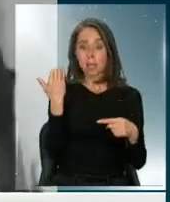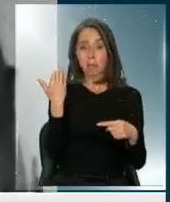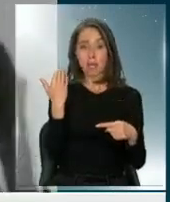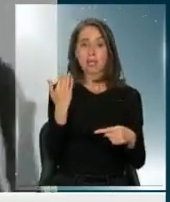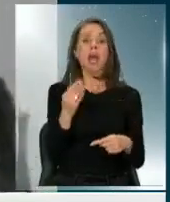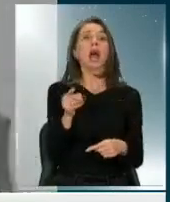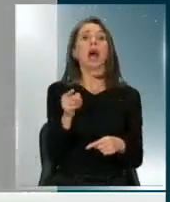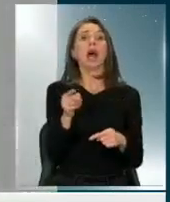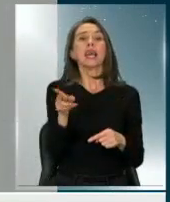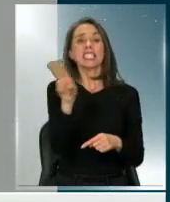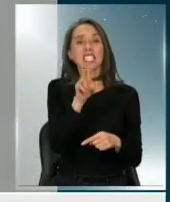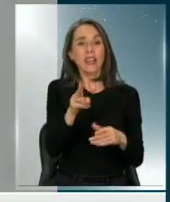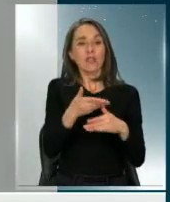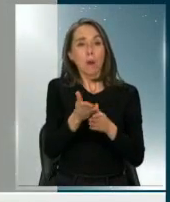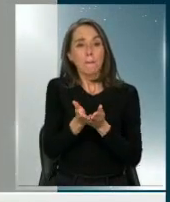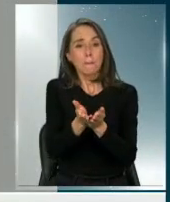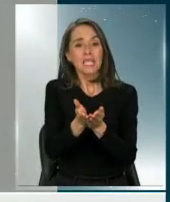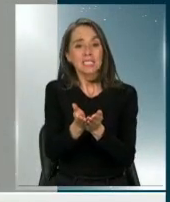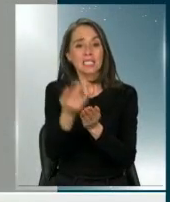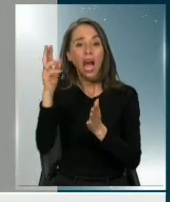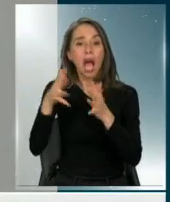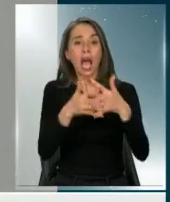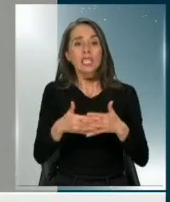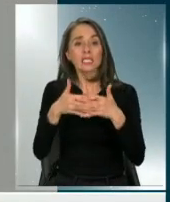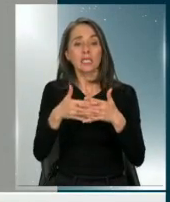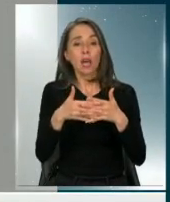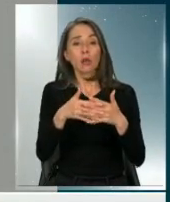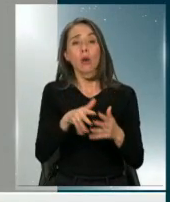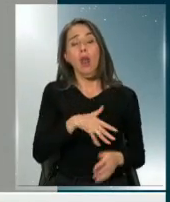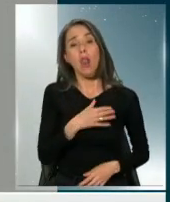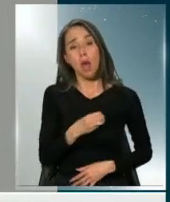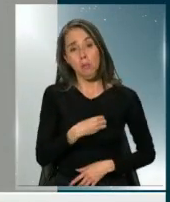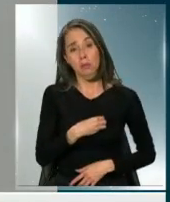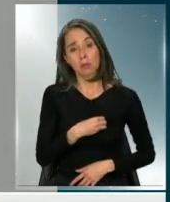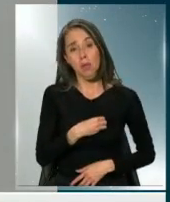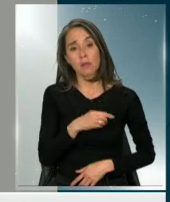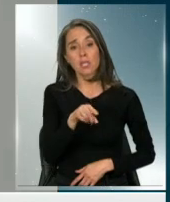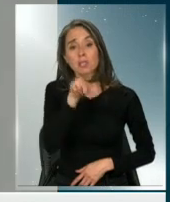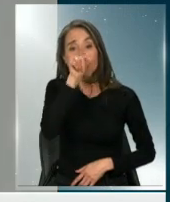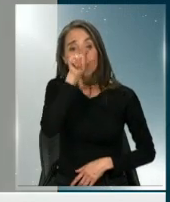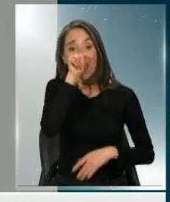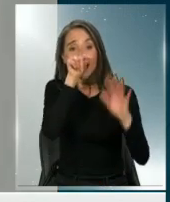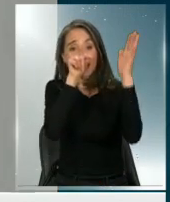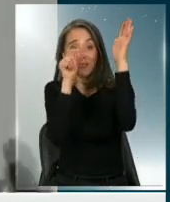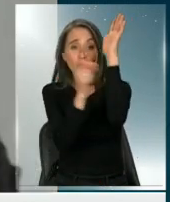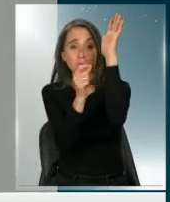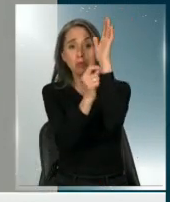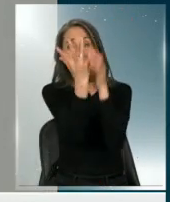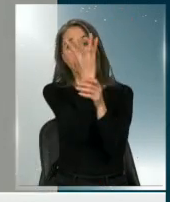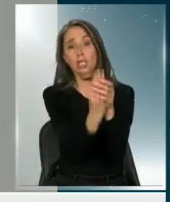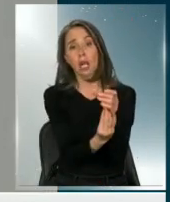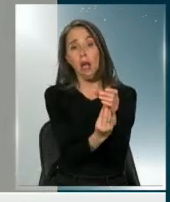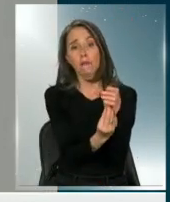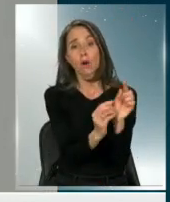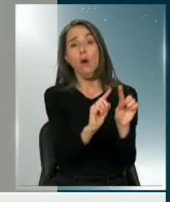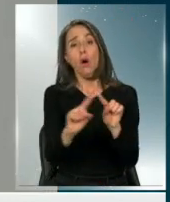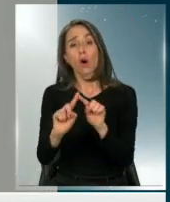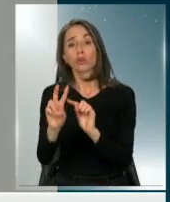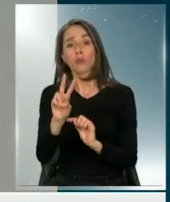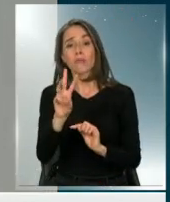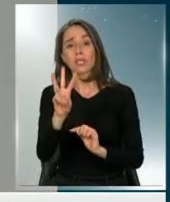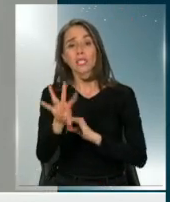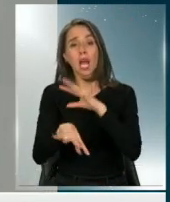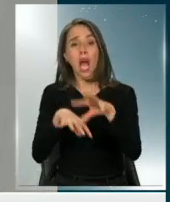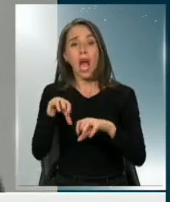Servicio Federal de Pesca y Vida Silvestre de Estados Unidos lo ha declarado lamentablemente extinto oficialmente junto a otras 23